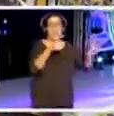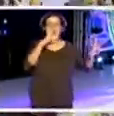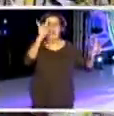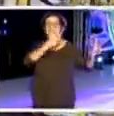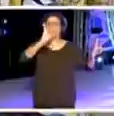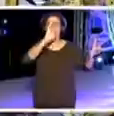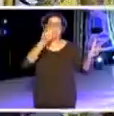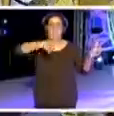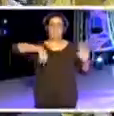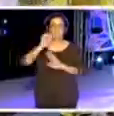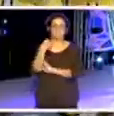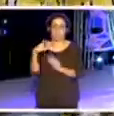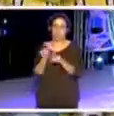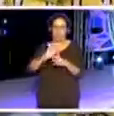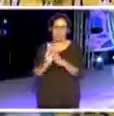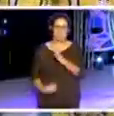importa.